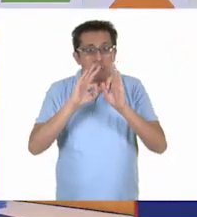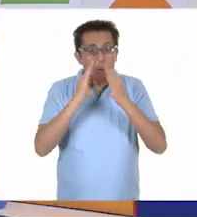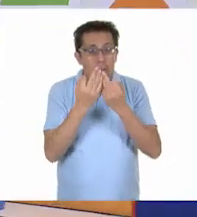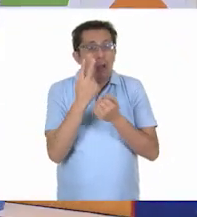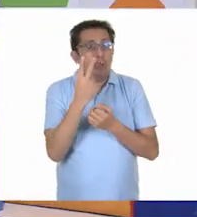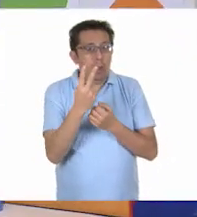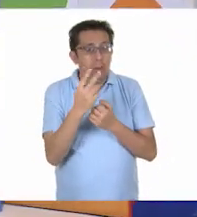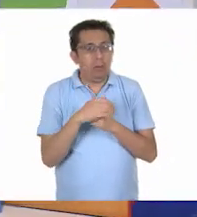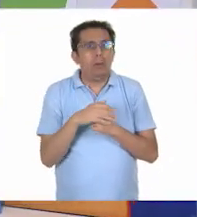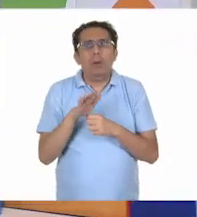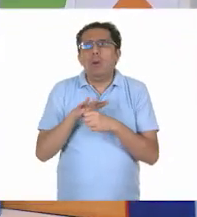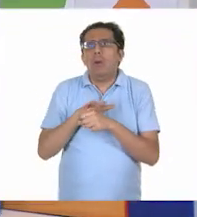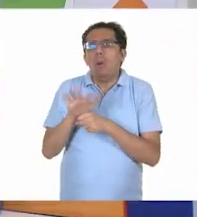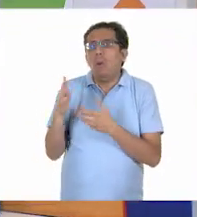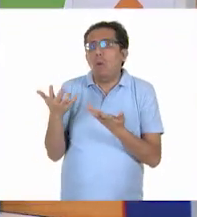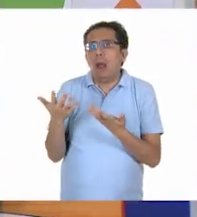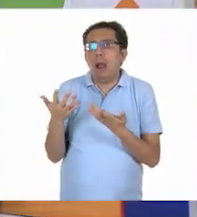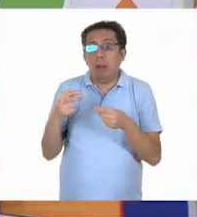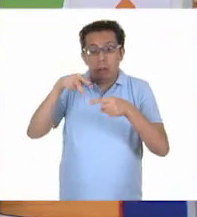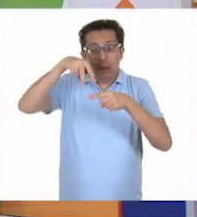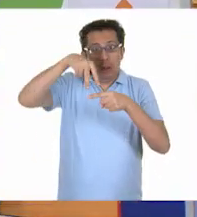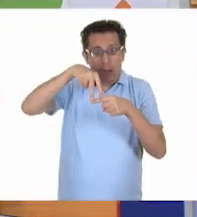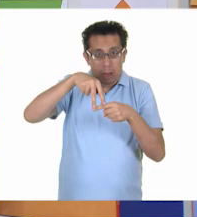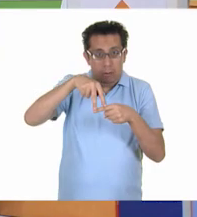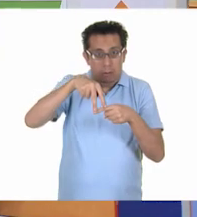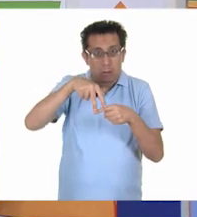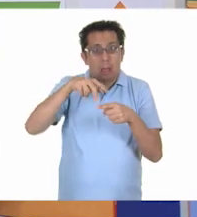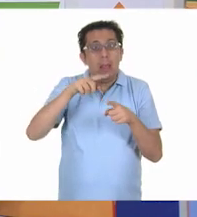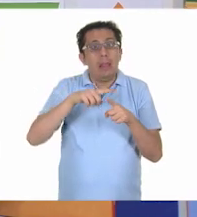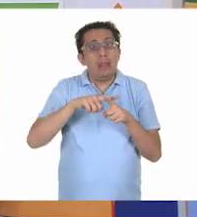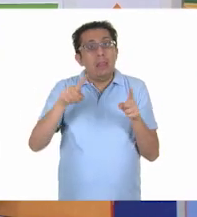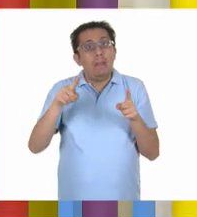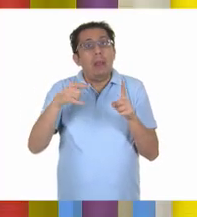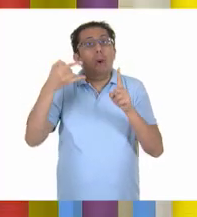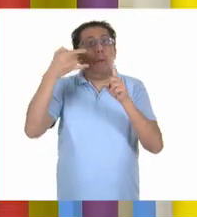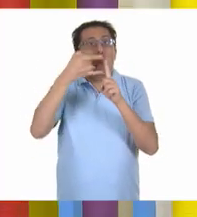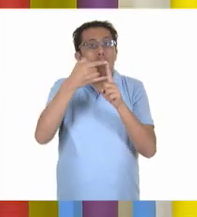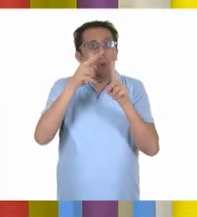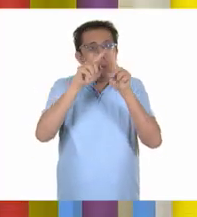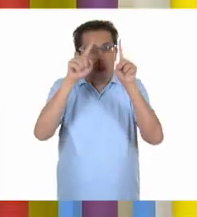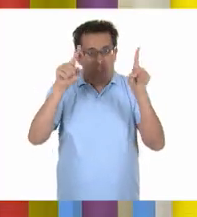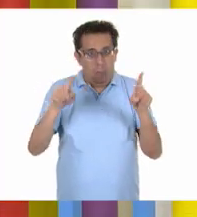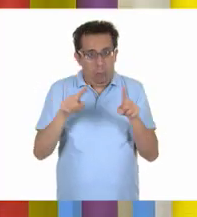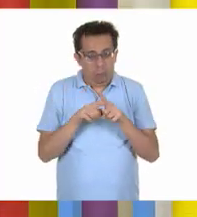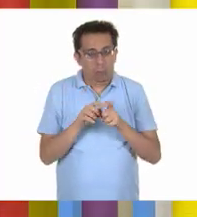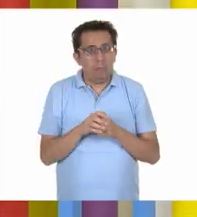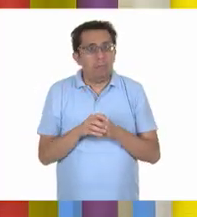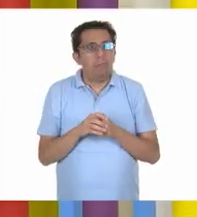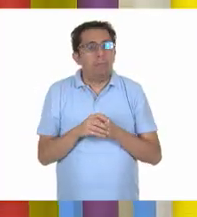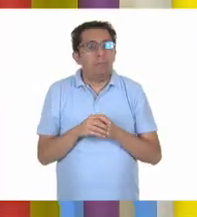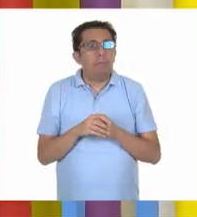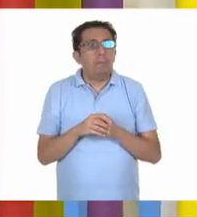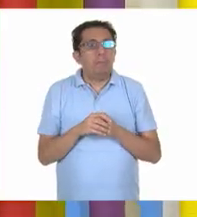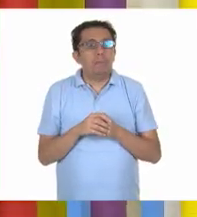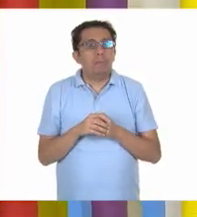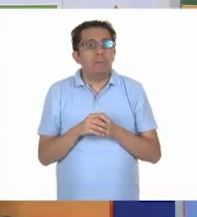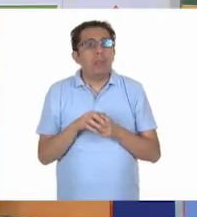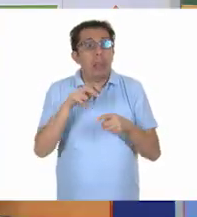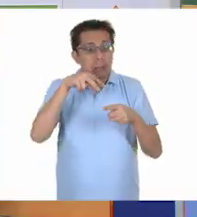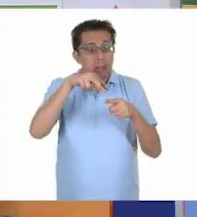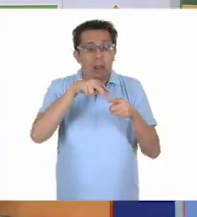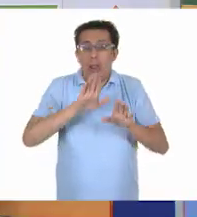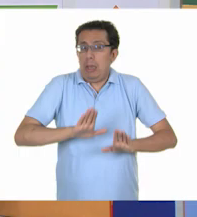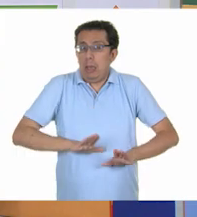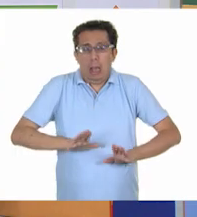Ale? Los triángulos y los cuadriláteros. Muy bien. Los triángulos tienen una